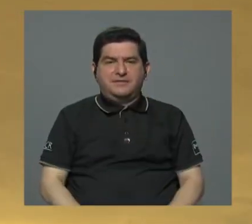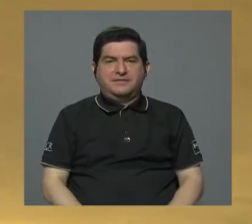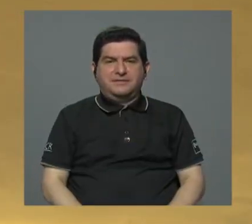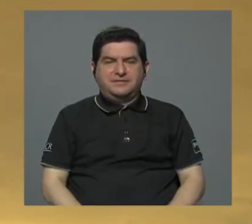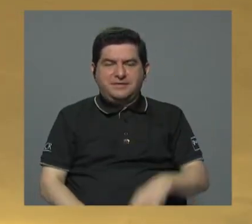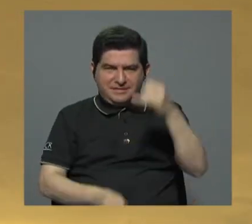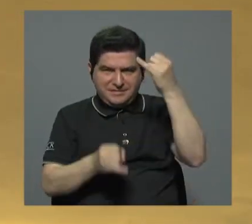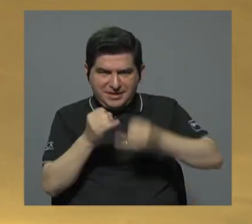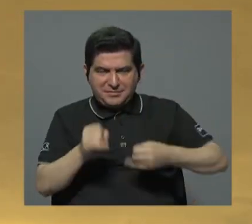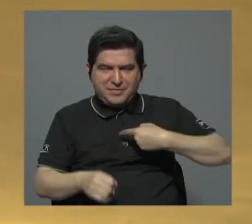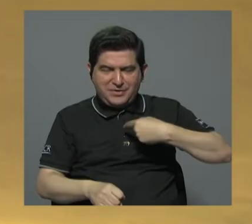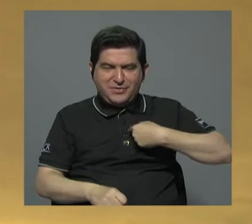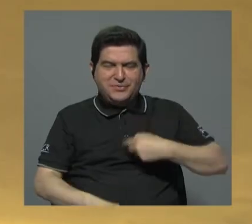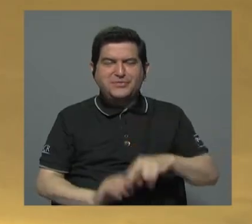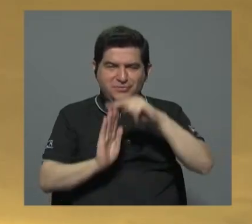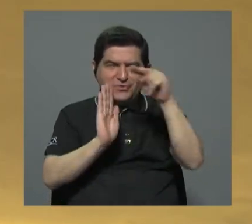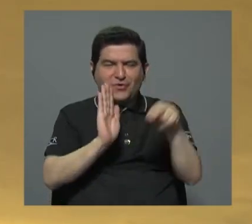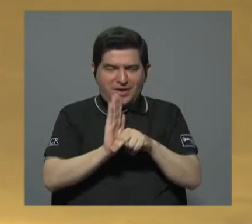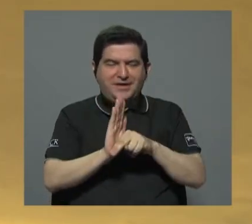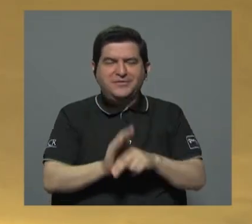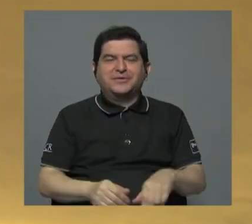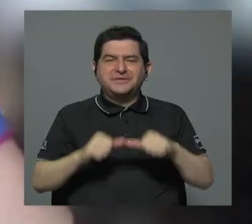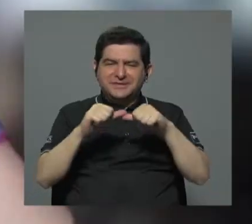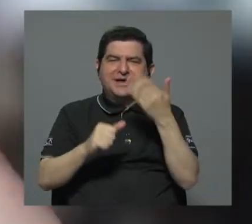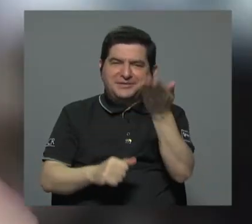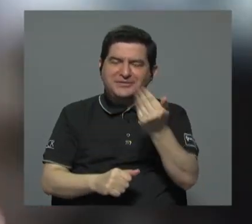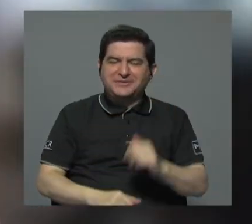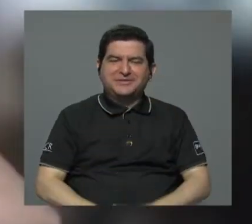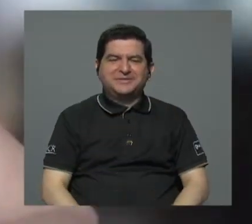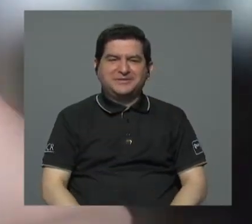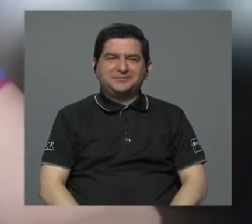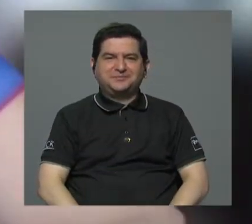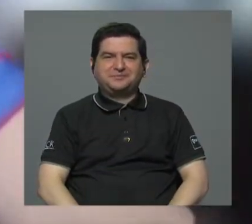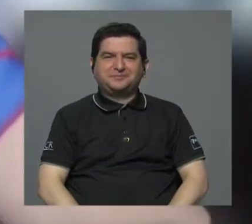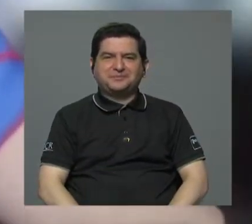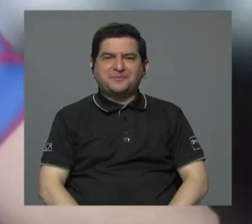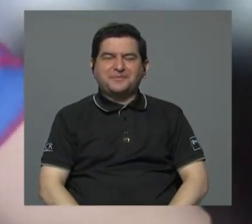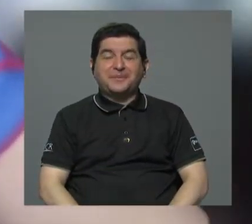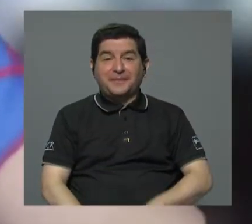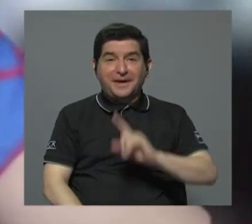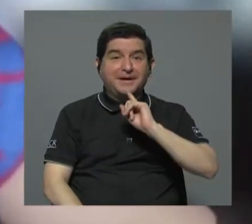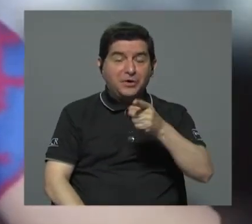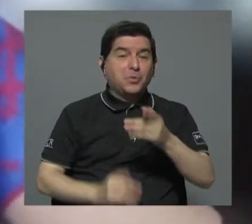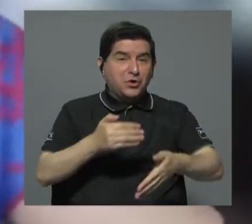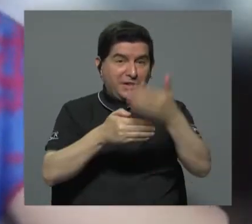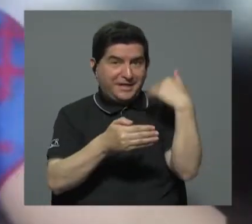nota de pie de página que le hice muy larga. Adelante, doctora. No. Sí, como digo,